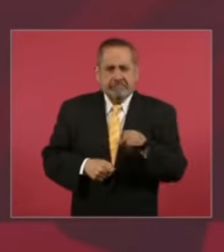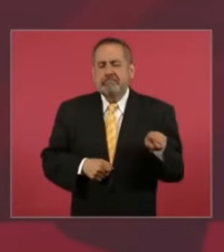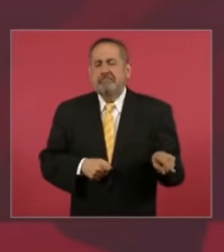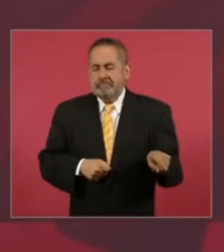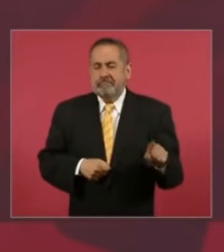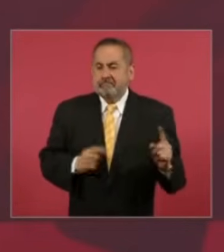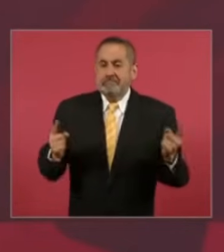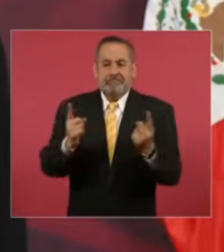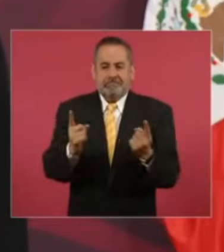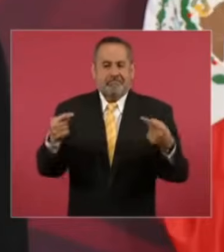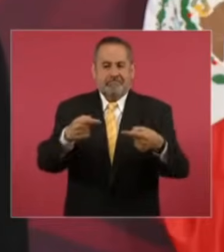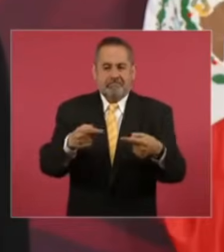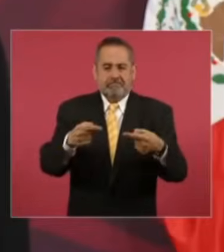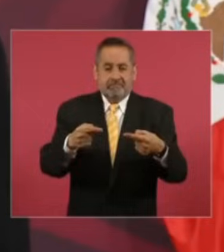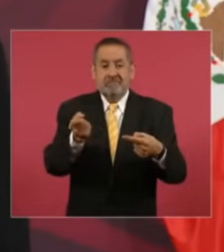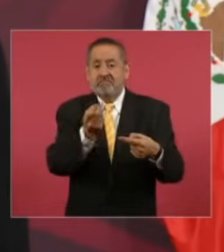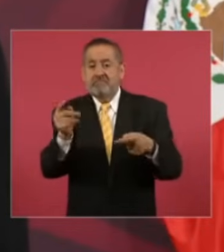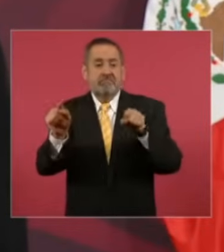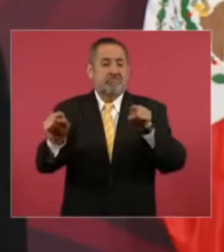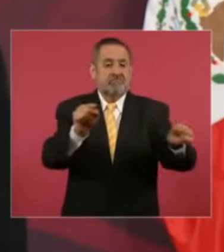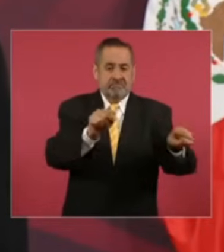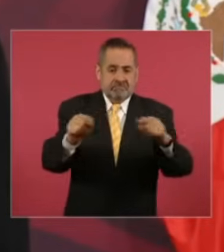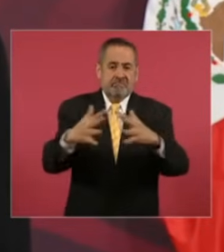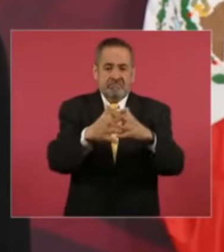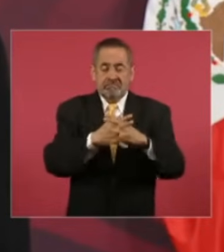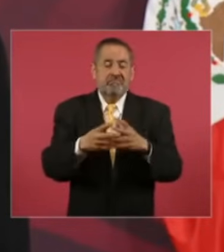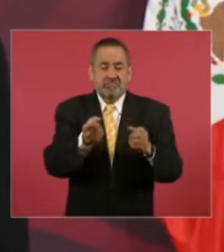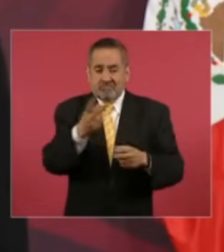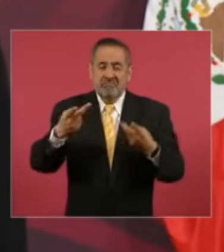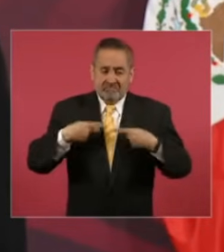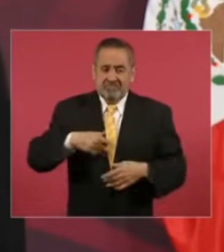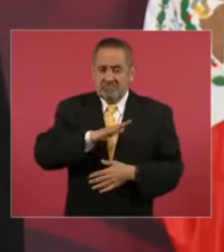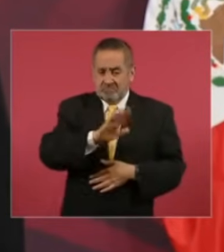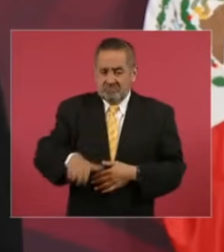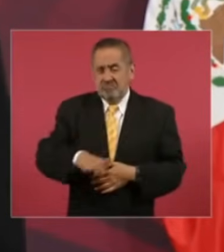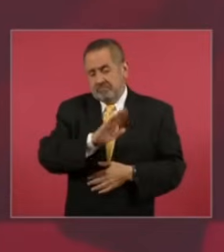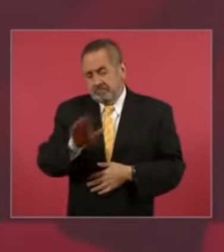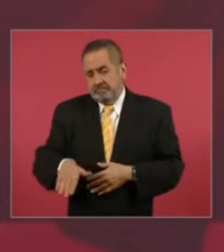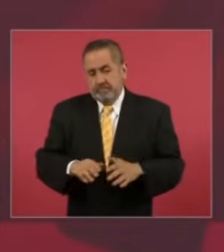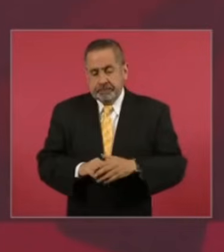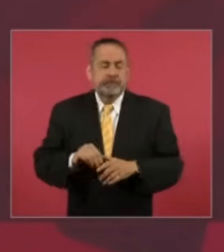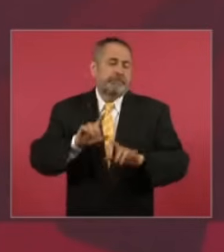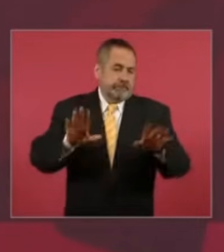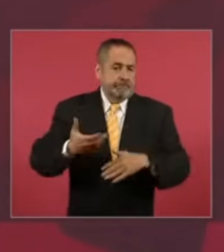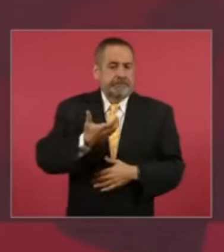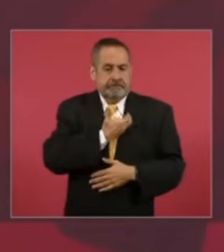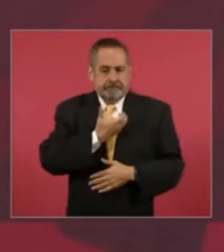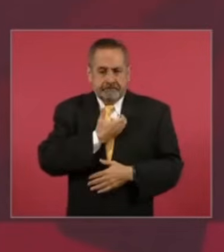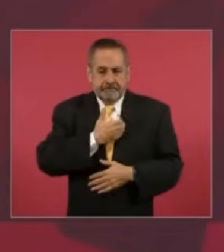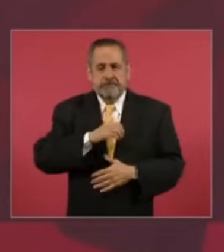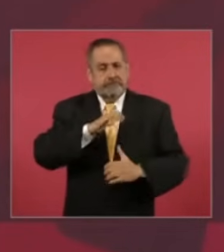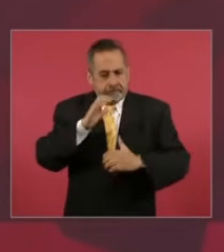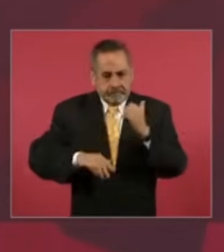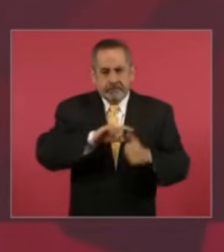Vamos a ir a la conferencia este 18 de diciembre del 2023. Hoy el presidente